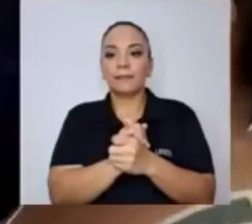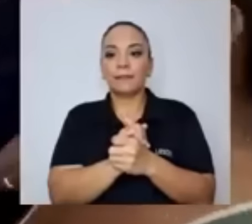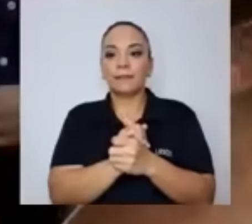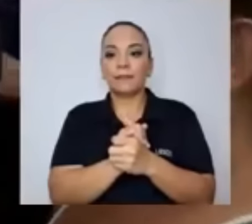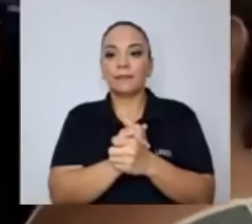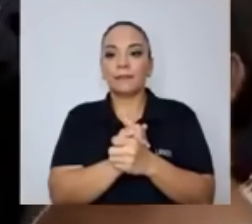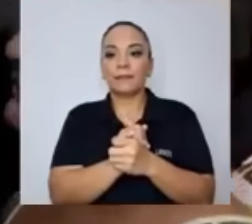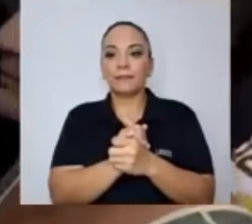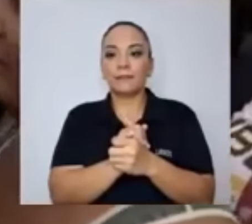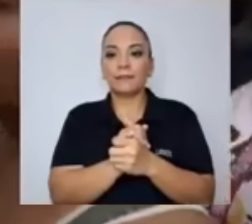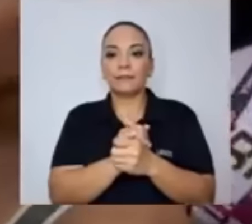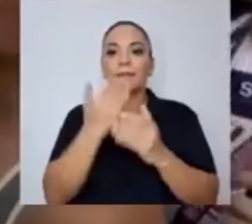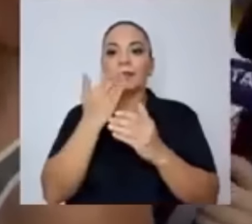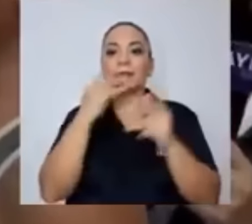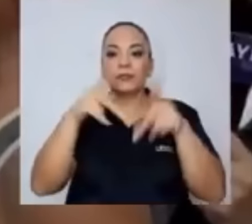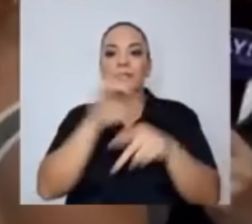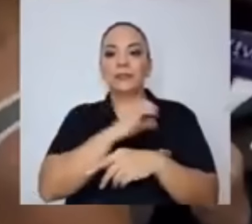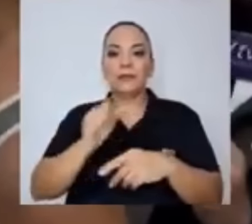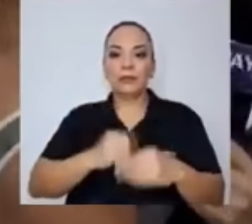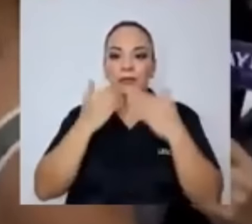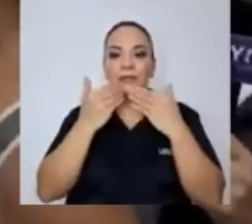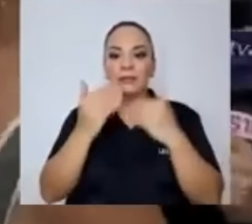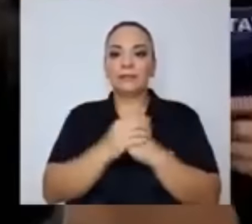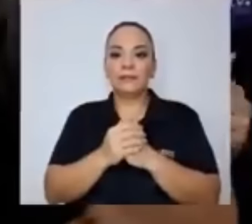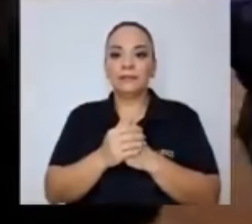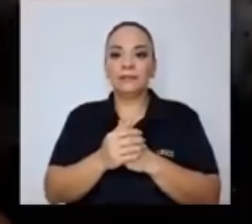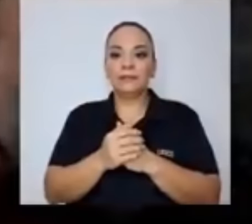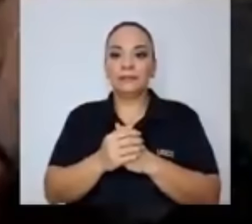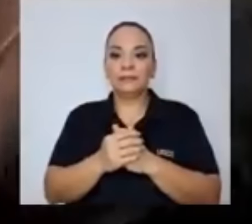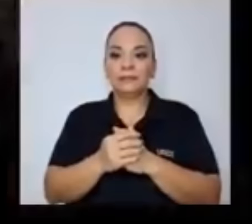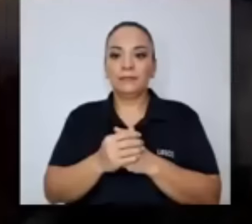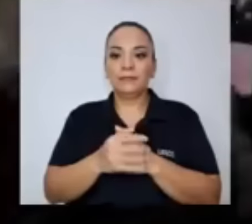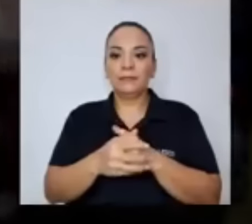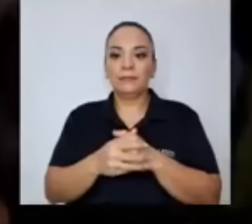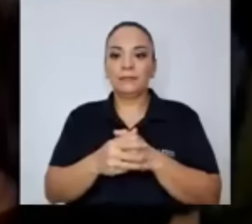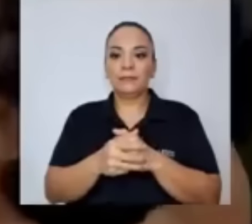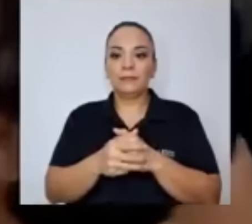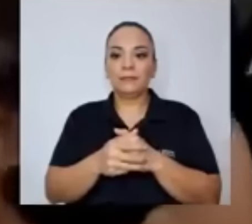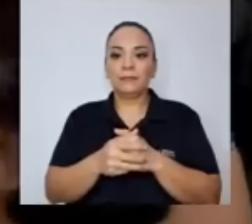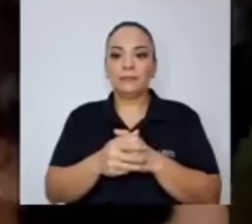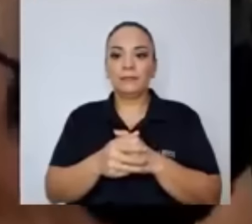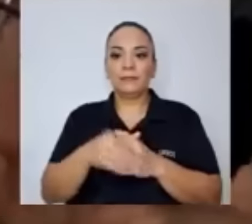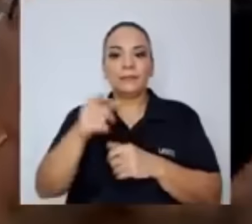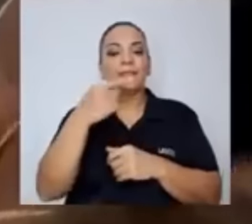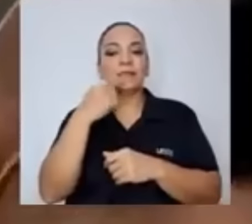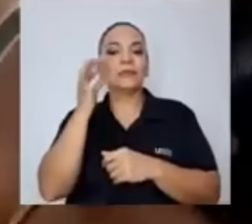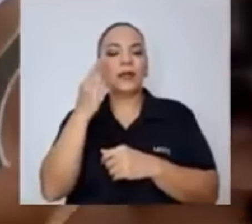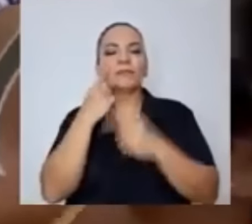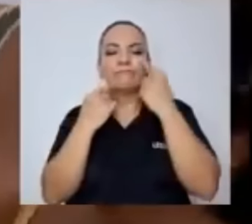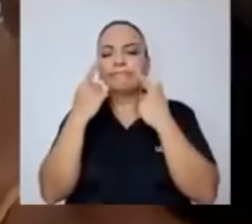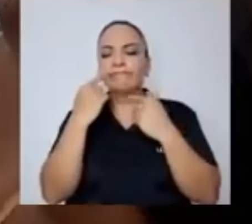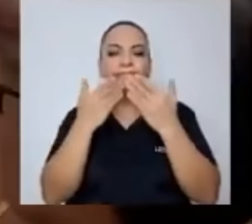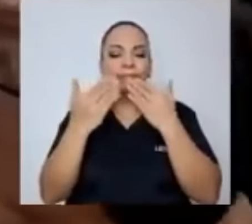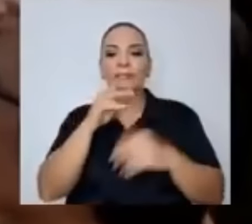gente salvadoreña. ¿Verdad que sí? ¿Verdad que han ayudado muchísimo? Sí, demasiado, nos han ayudado.